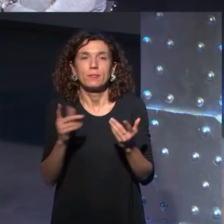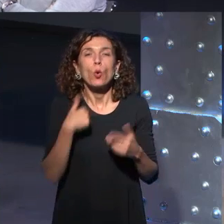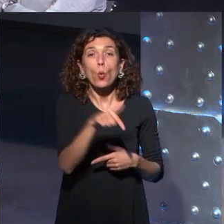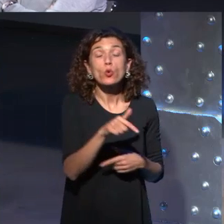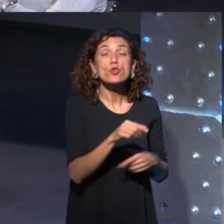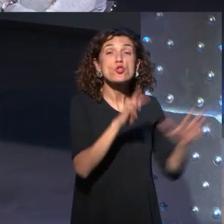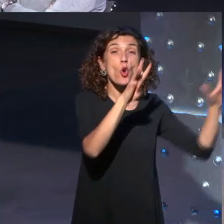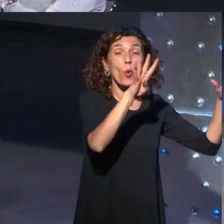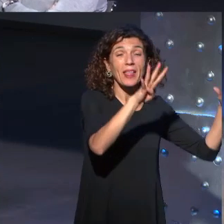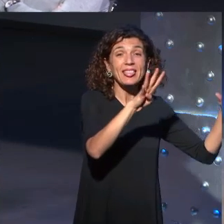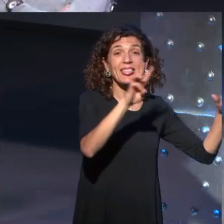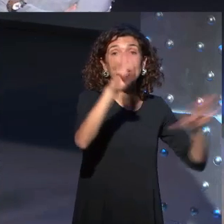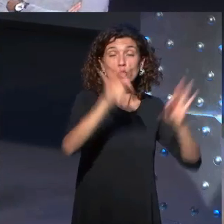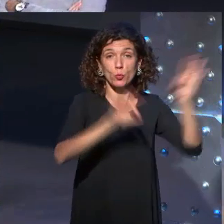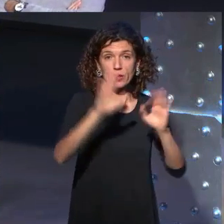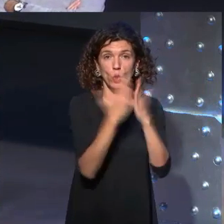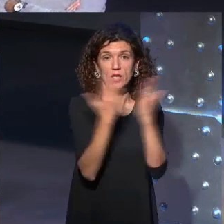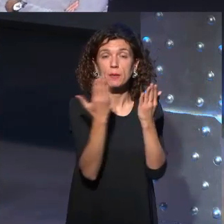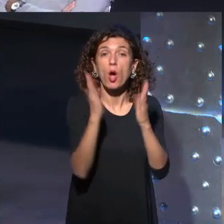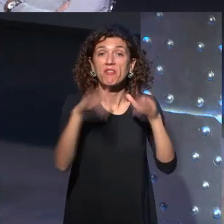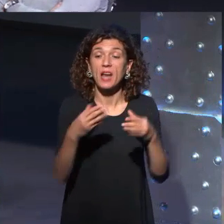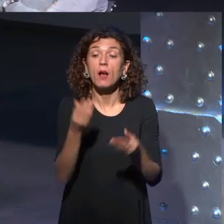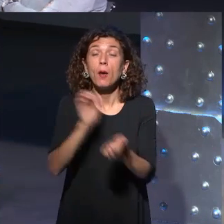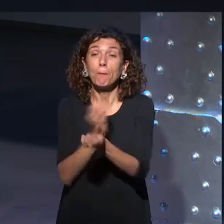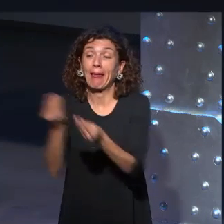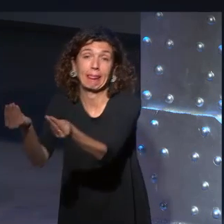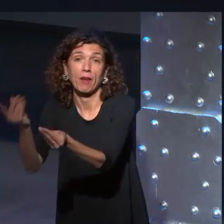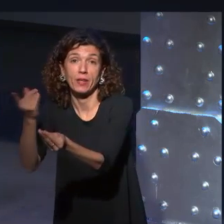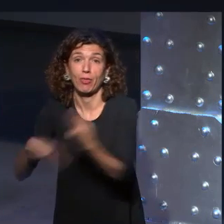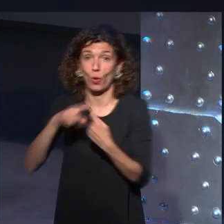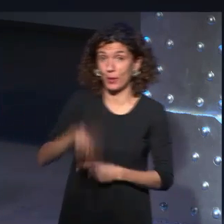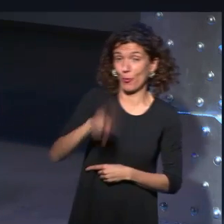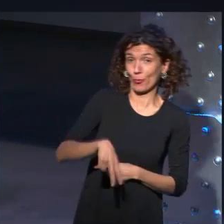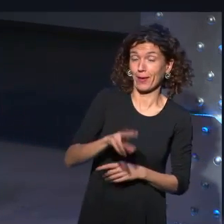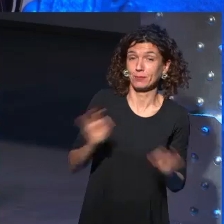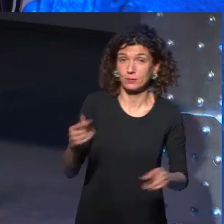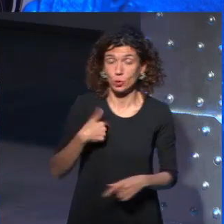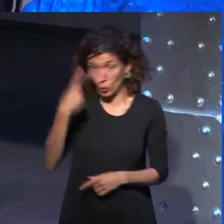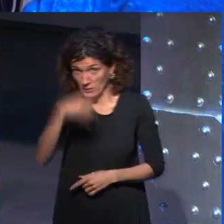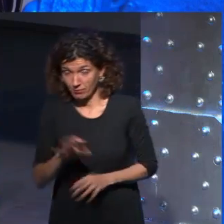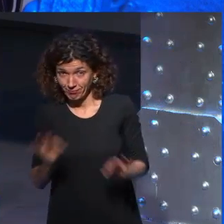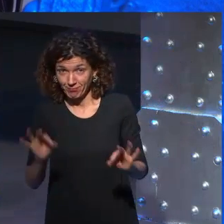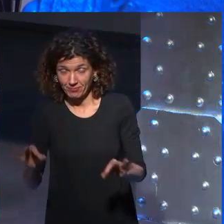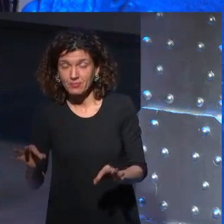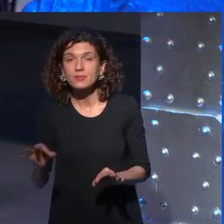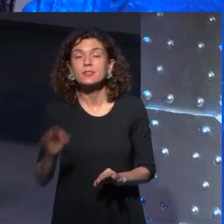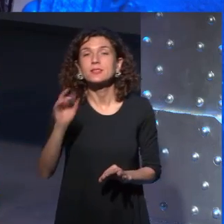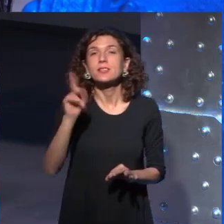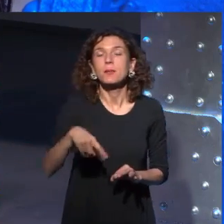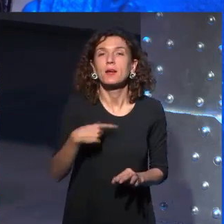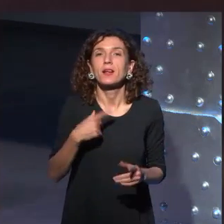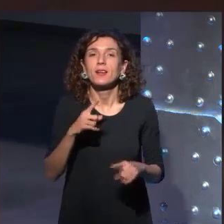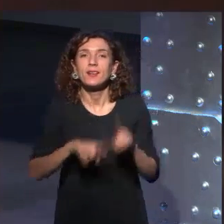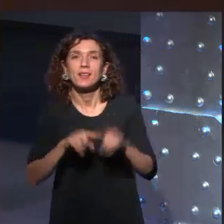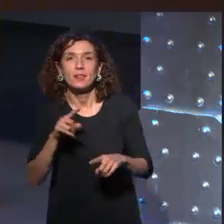Un 98% de libros No, nunca hombre, no. retornan a las manos. Tiene mala gente cerca. Yo no los he devuelto, ¿eh? Dicen que Sí, hombre, sí se puede prestar